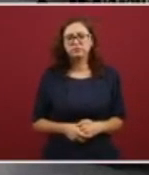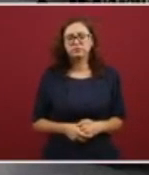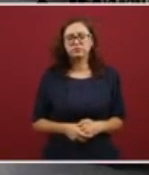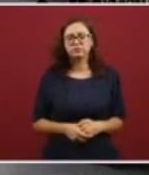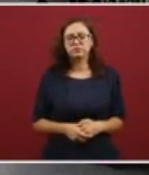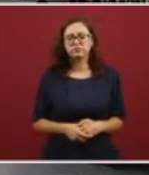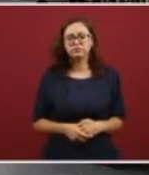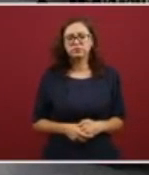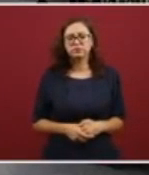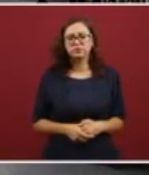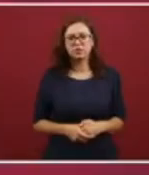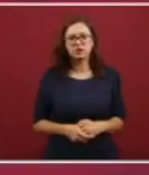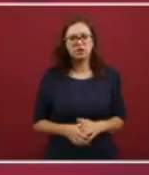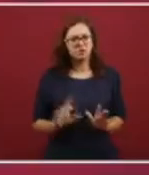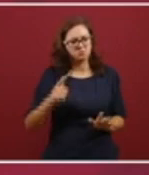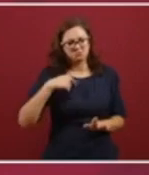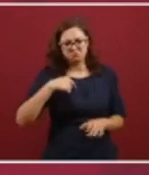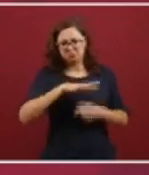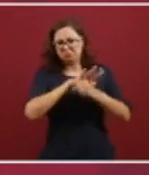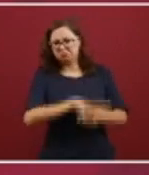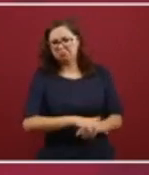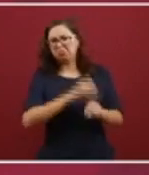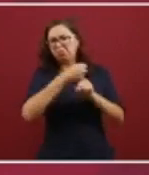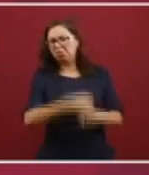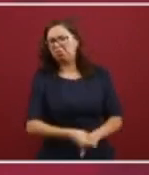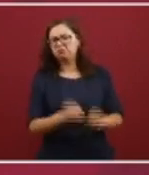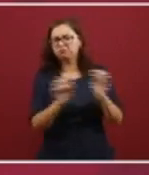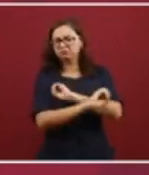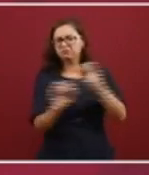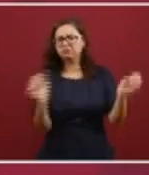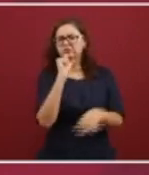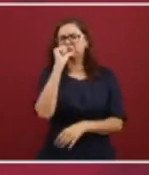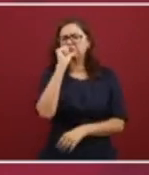No hay presiones para nadie,